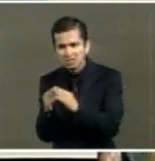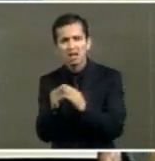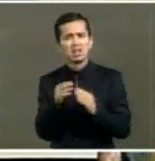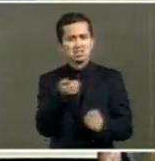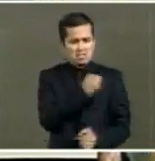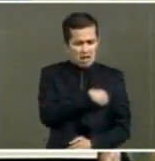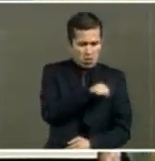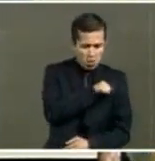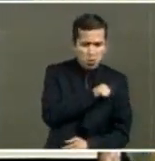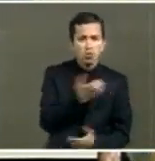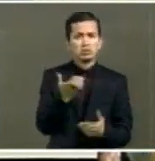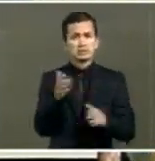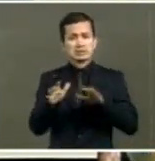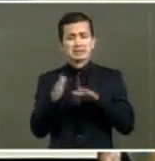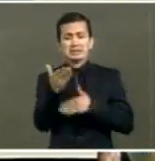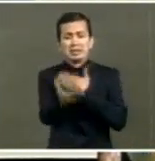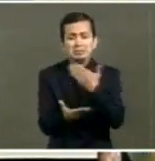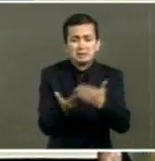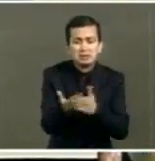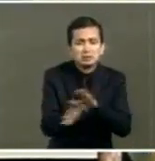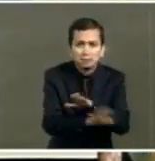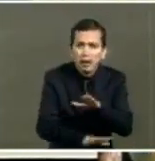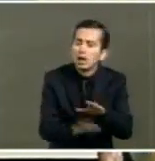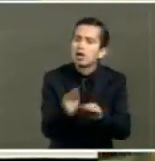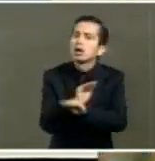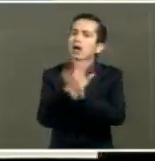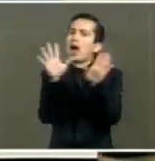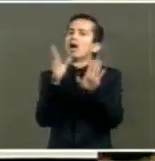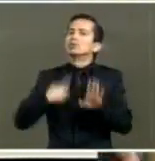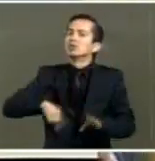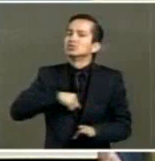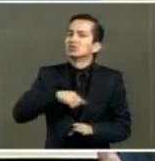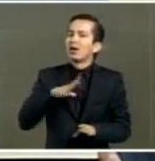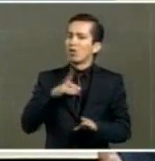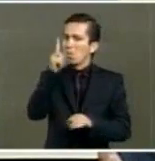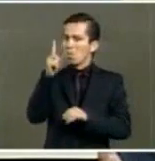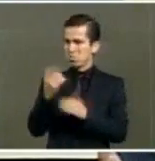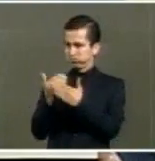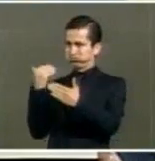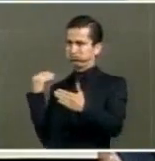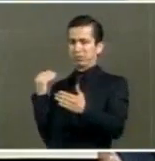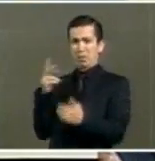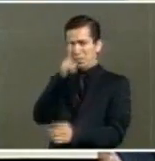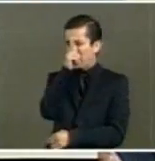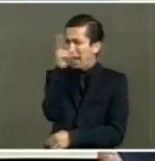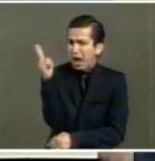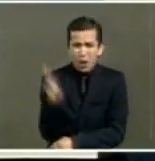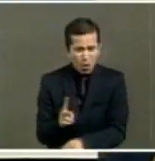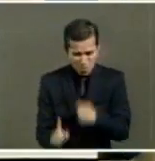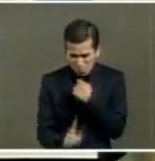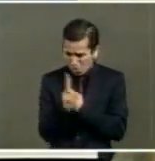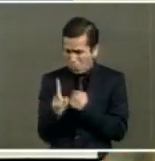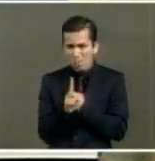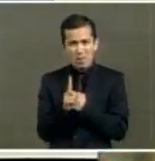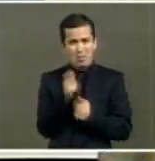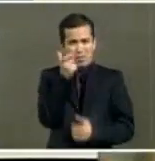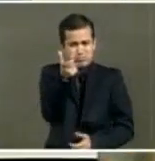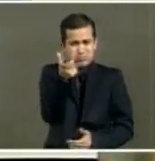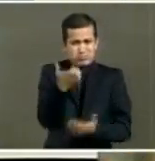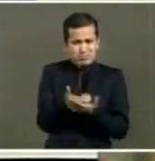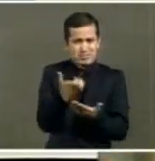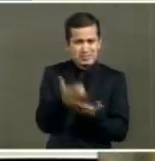Es cierto que nos tocó vivir la peor crisis económica que recuerden las generaciones presentes y que esta